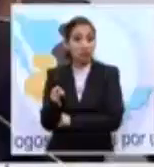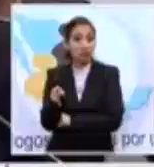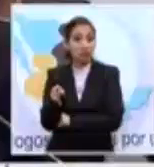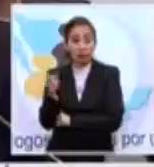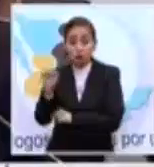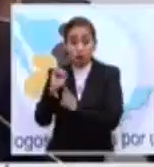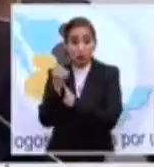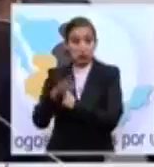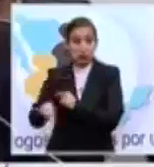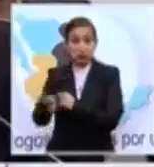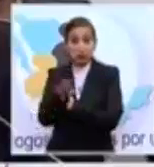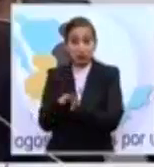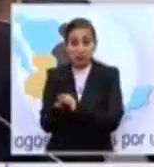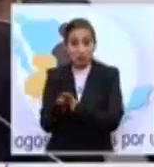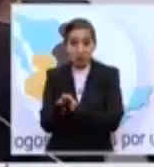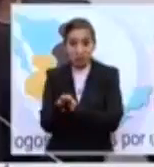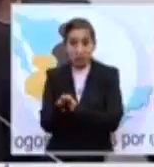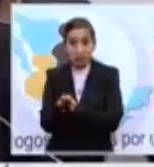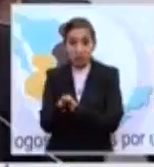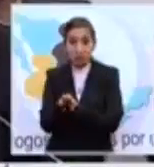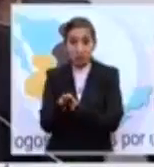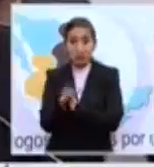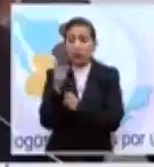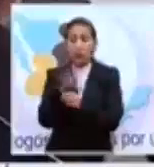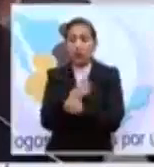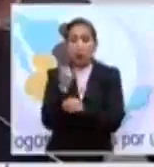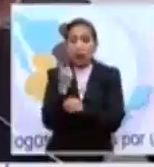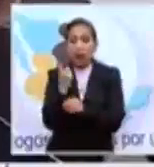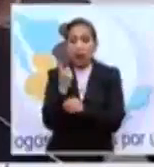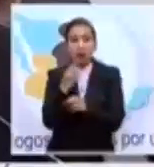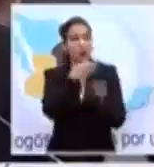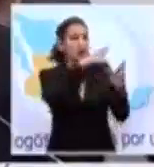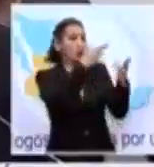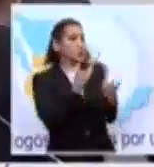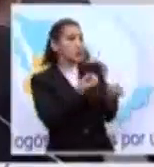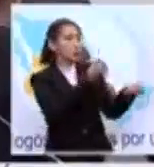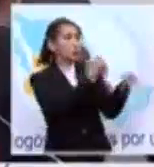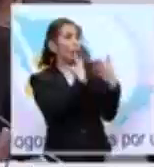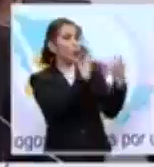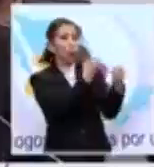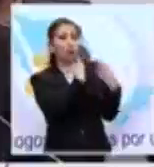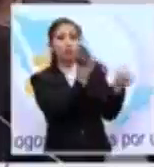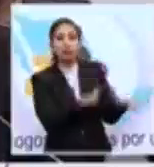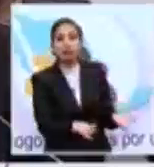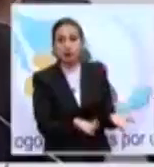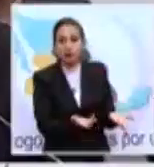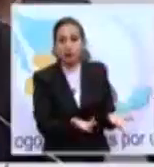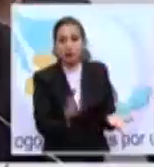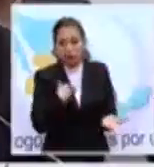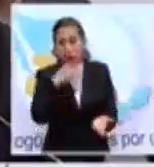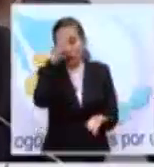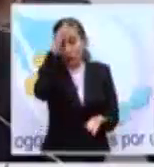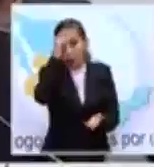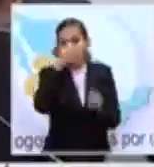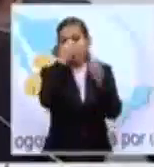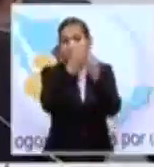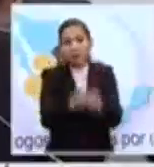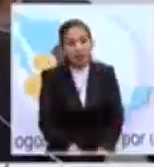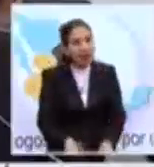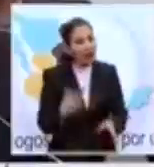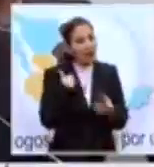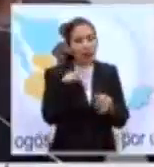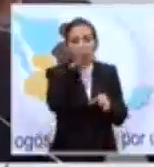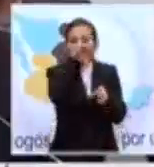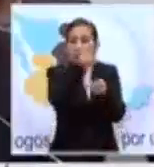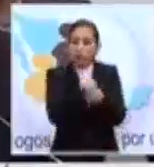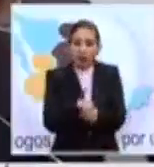mejoran su condición por el hecho de estar recibiendo este tipo de acciones. Coincido mucho en que se pierde el enfoque